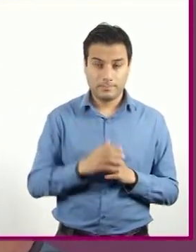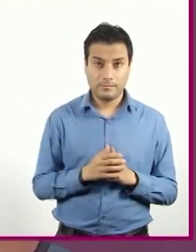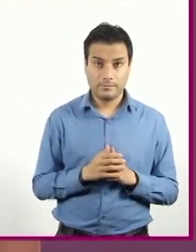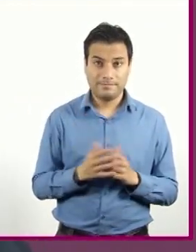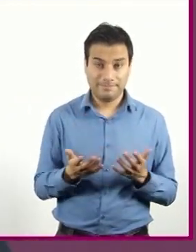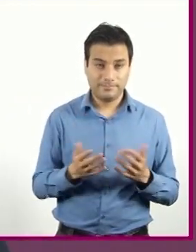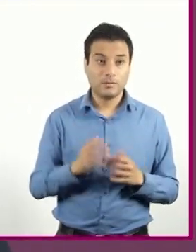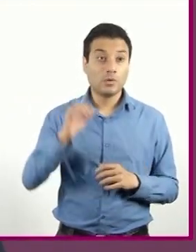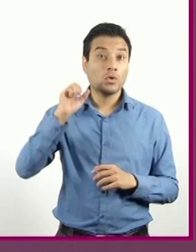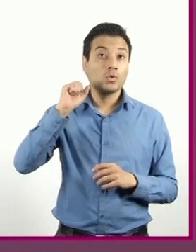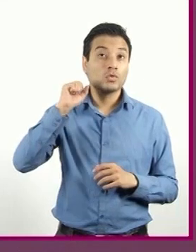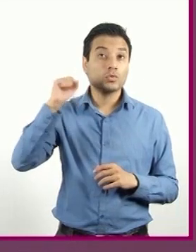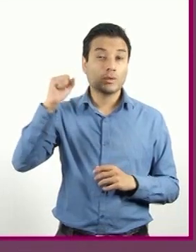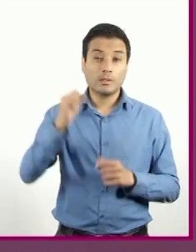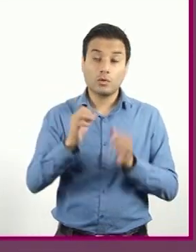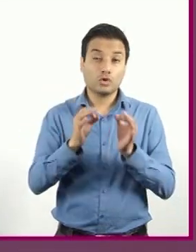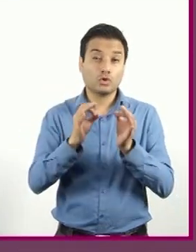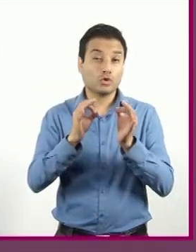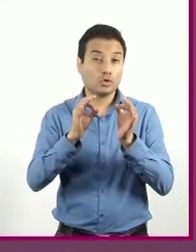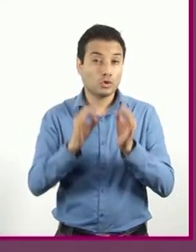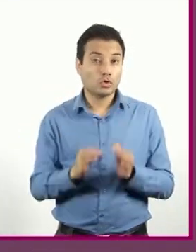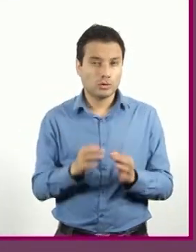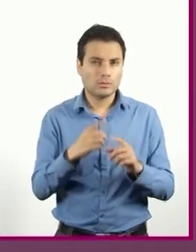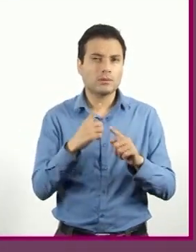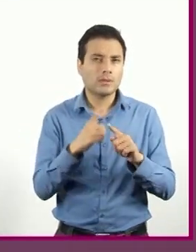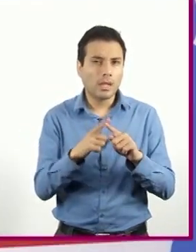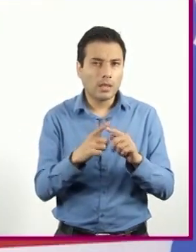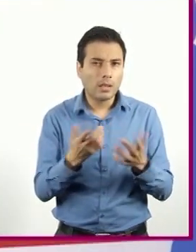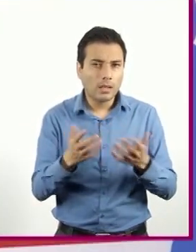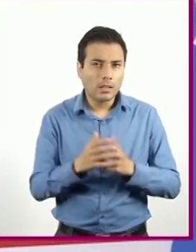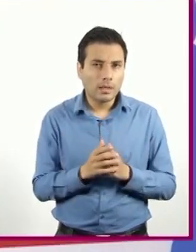el sujeto es el formulario.